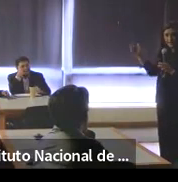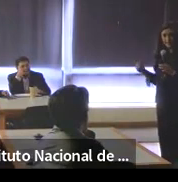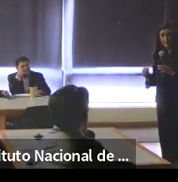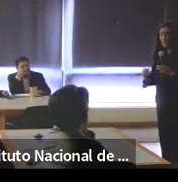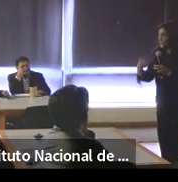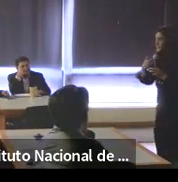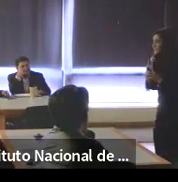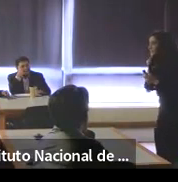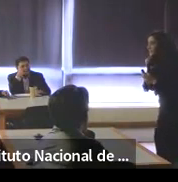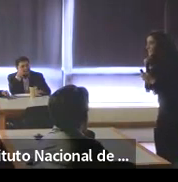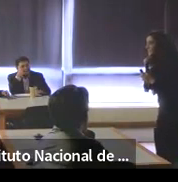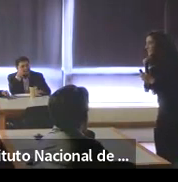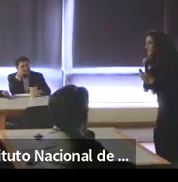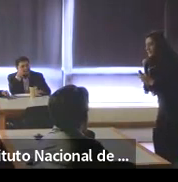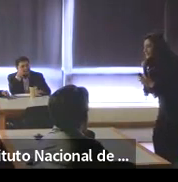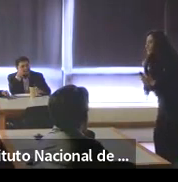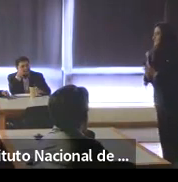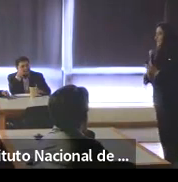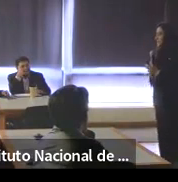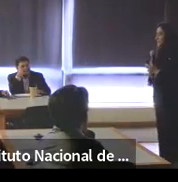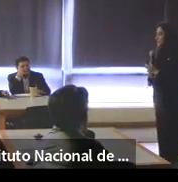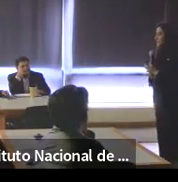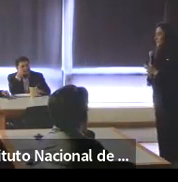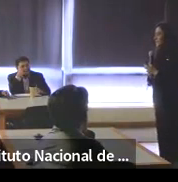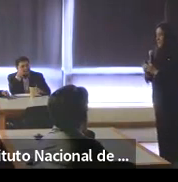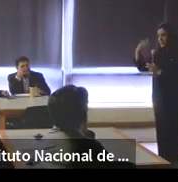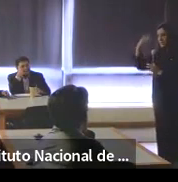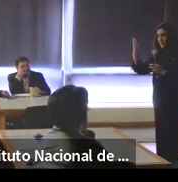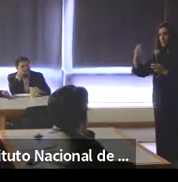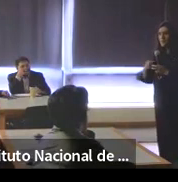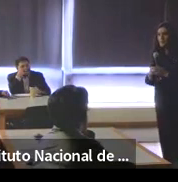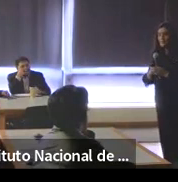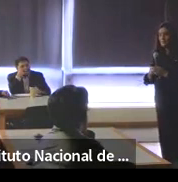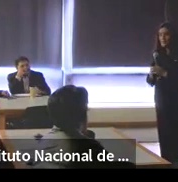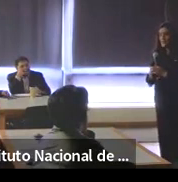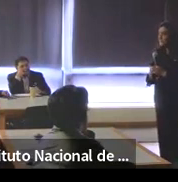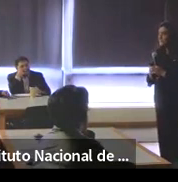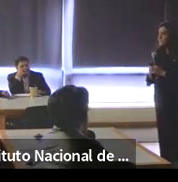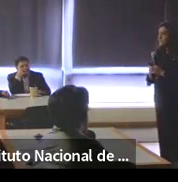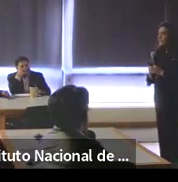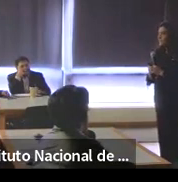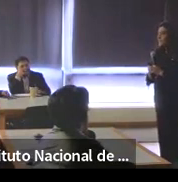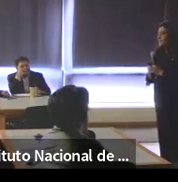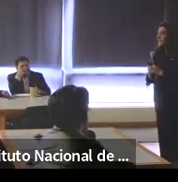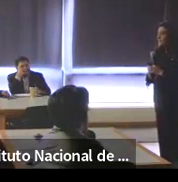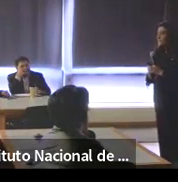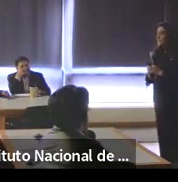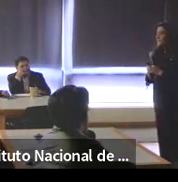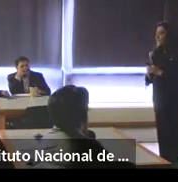cuatro de la tarde yo me quedo aquí hasta las horas de la noche porque tengo que cumplir con esa tarea